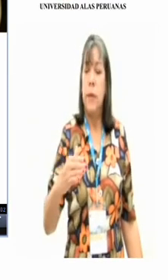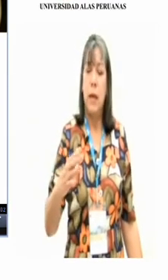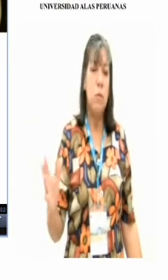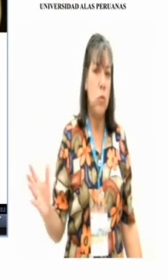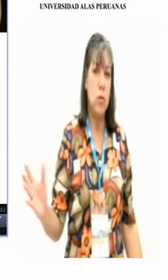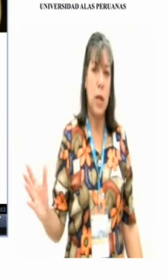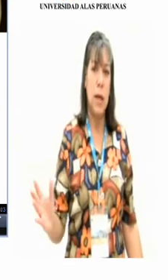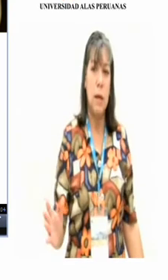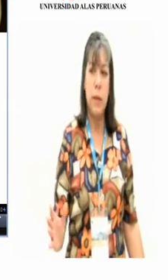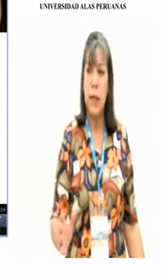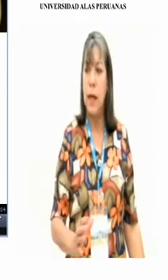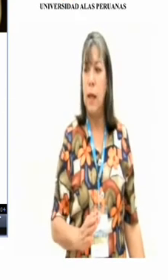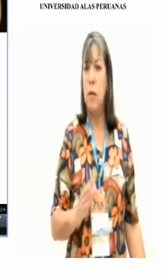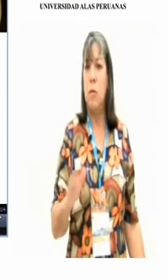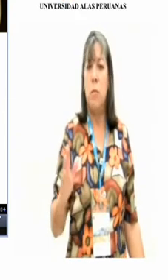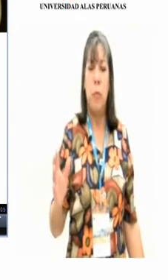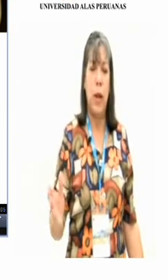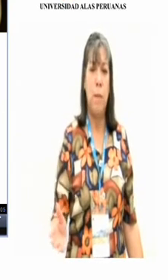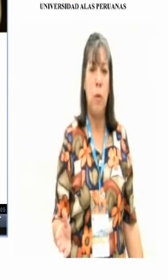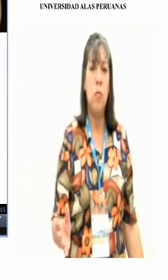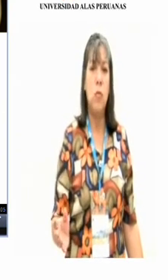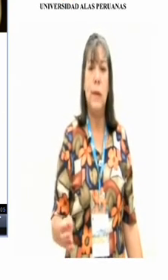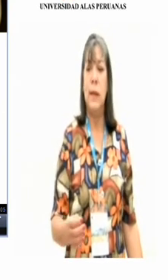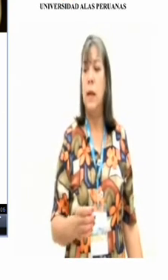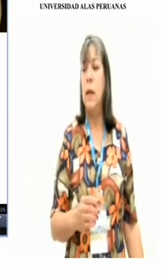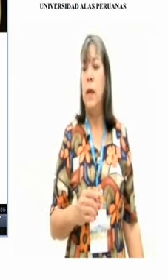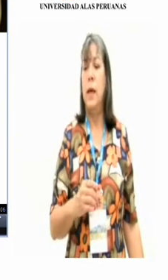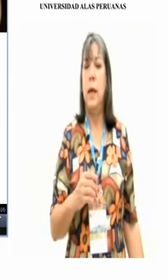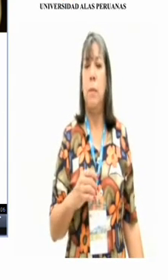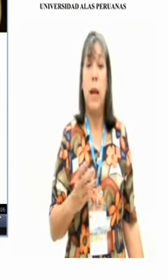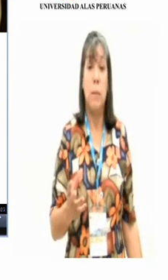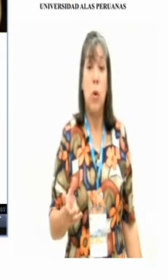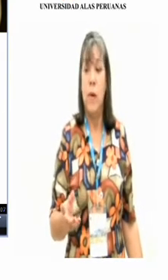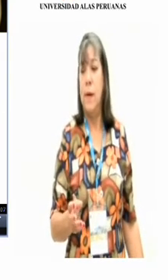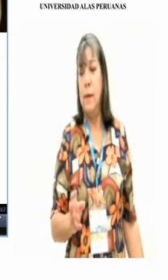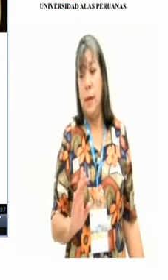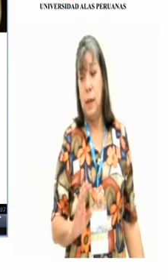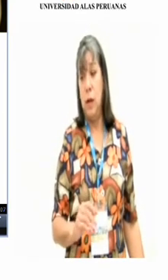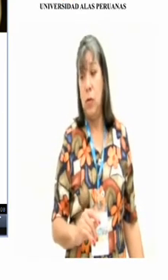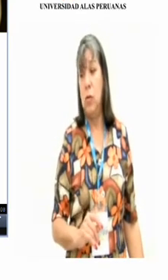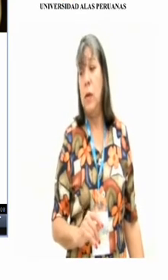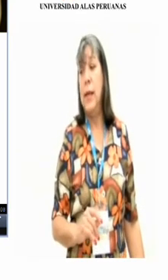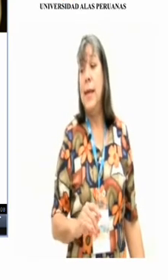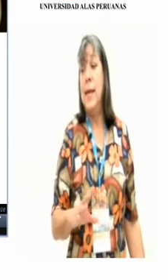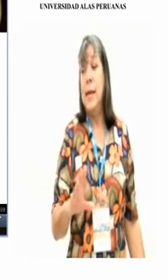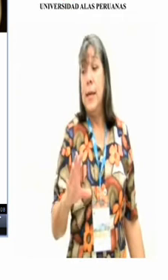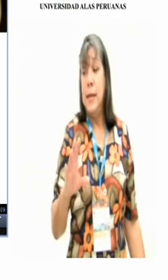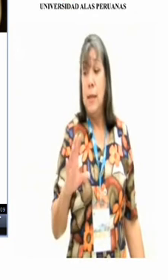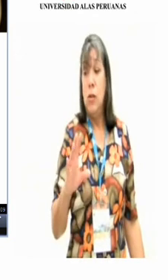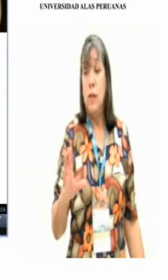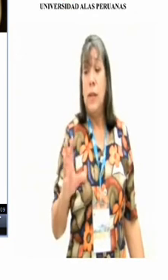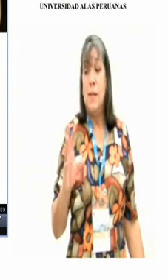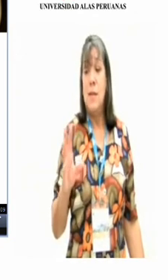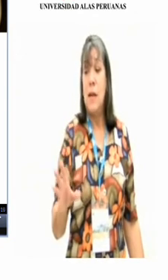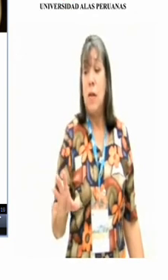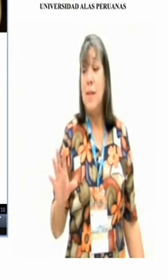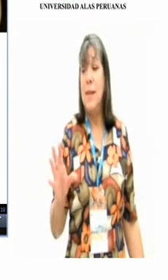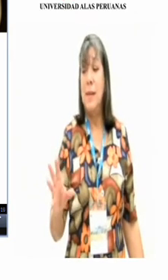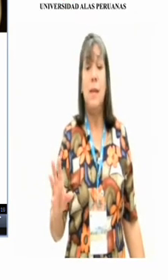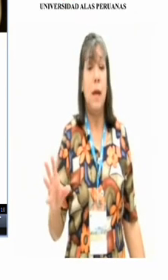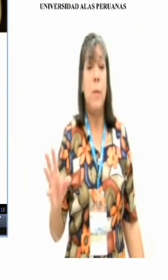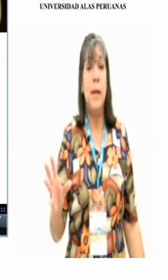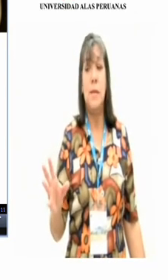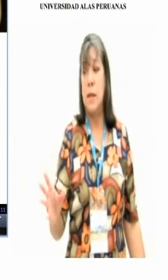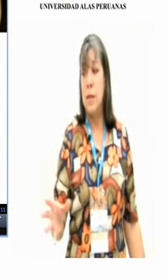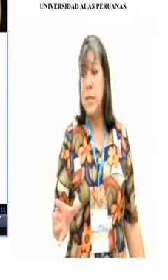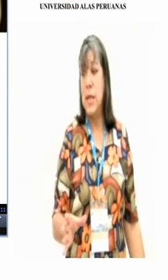cada una, hay muchas en el mercado, como por ejemplo Moodle, Blackboard, entre otros, donde se